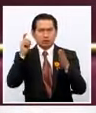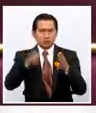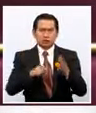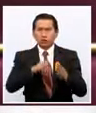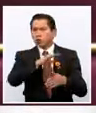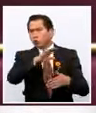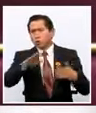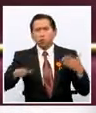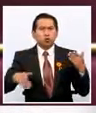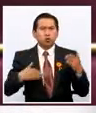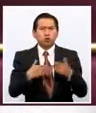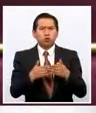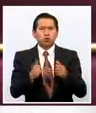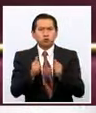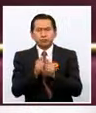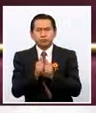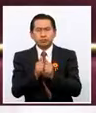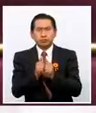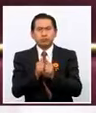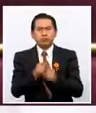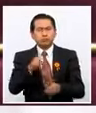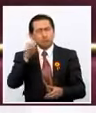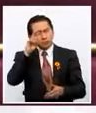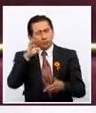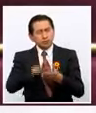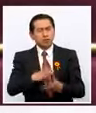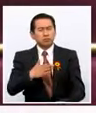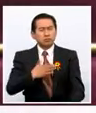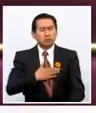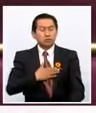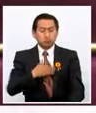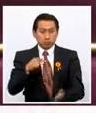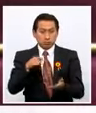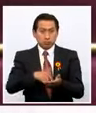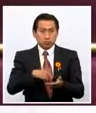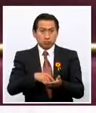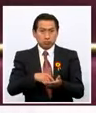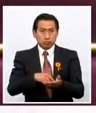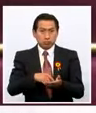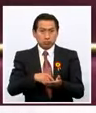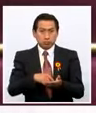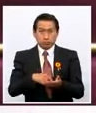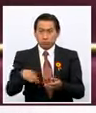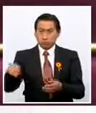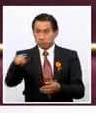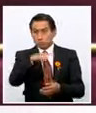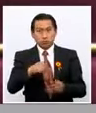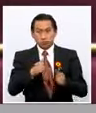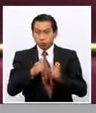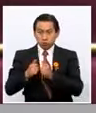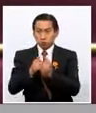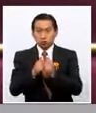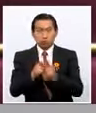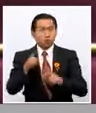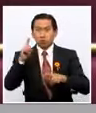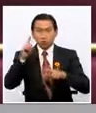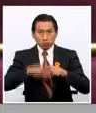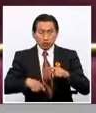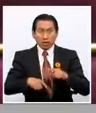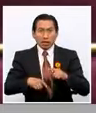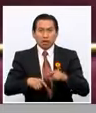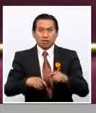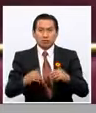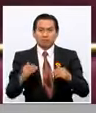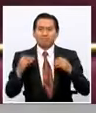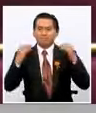todos y creanme son desafíos que si no los encaramos entre todos no vamos a